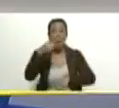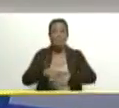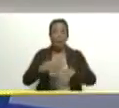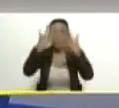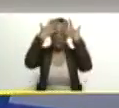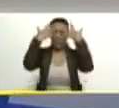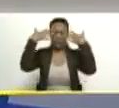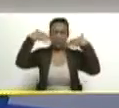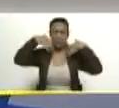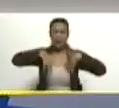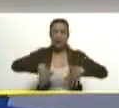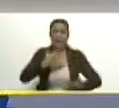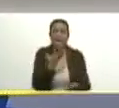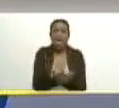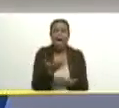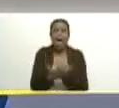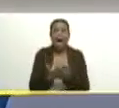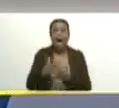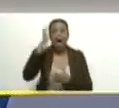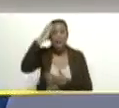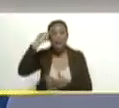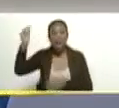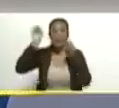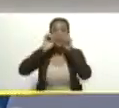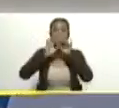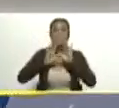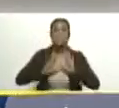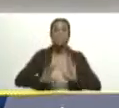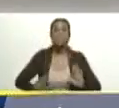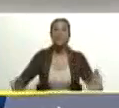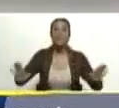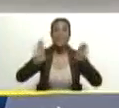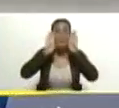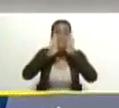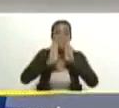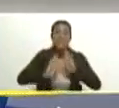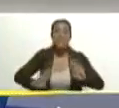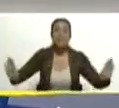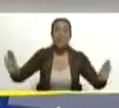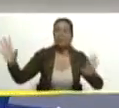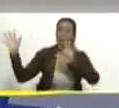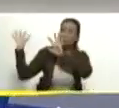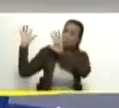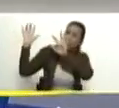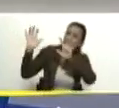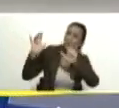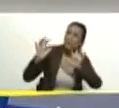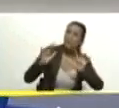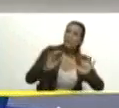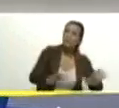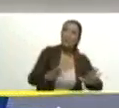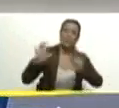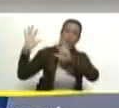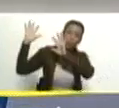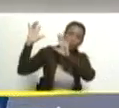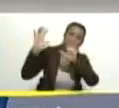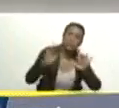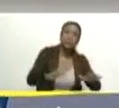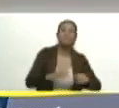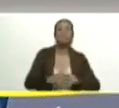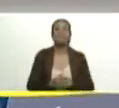mojarnos. Agua bendita, bendiciones de Dios aquí, llegando a nosotros